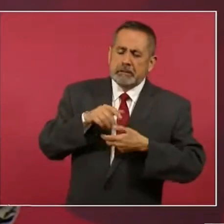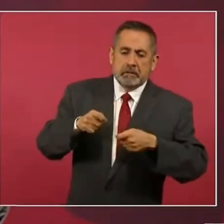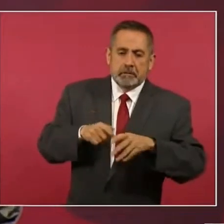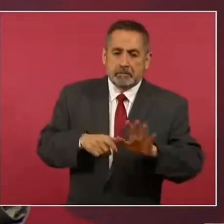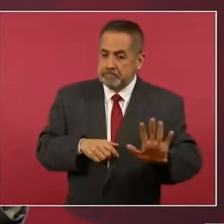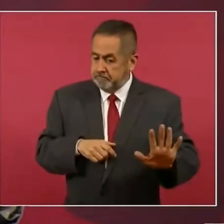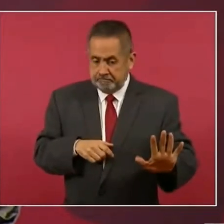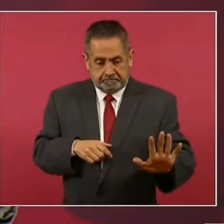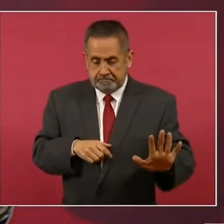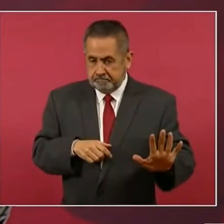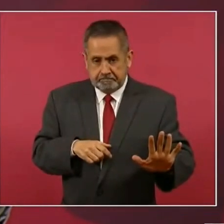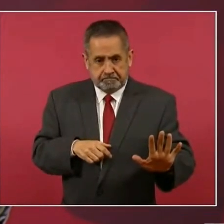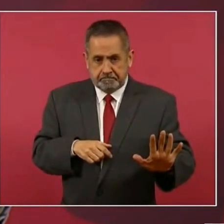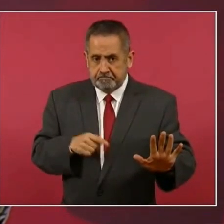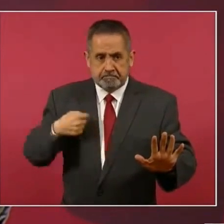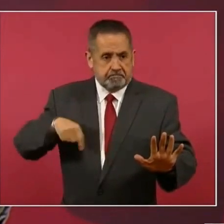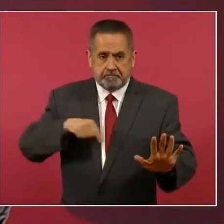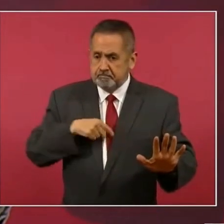Nosotros no hubiésemos hecho eso.